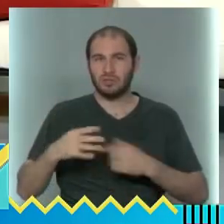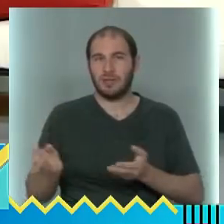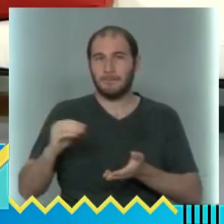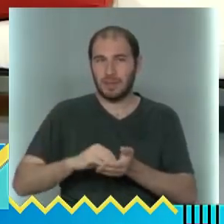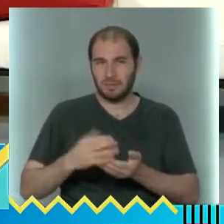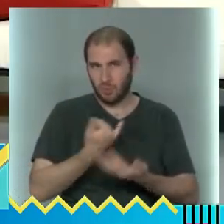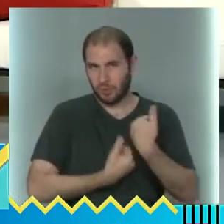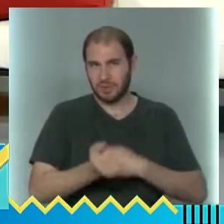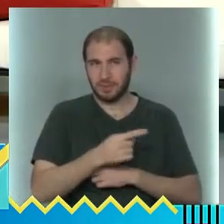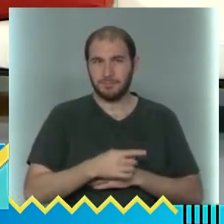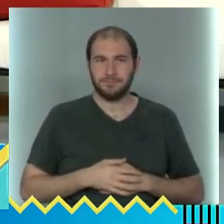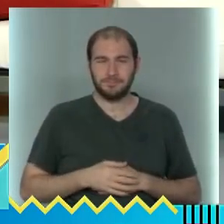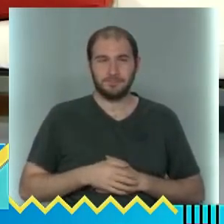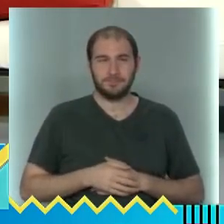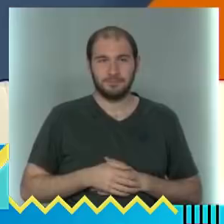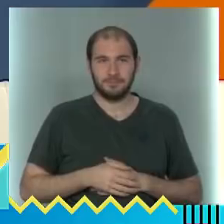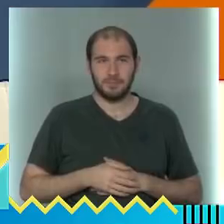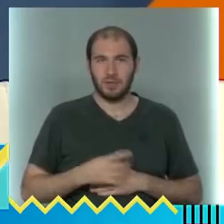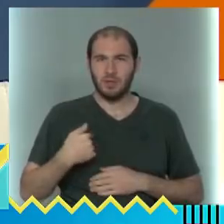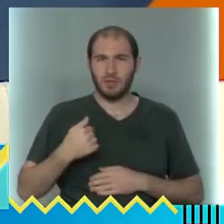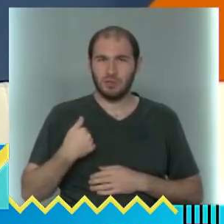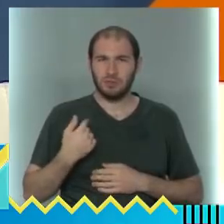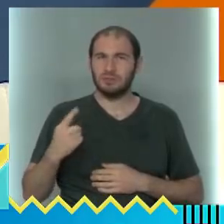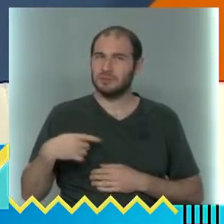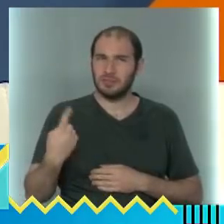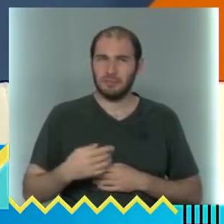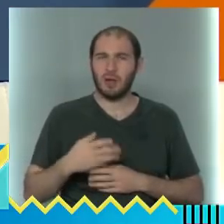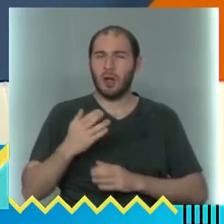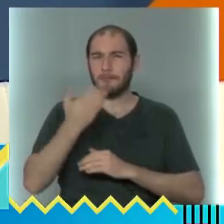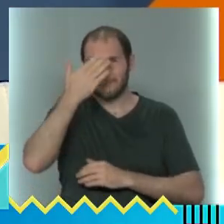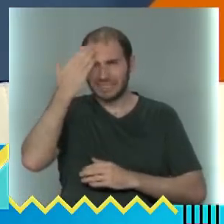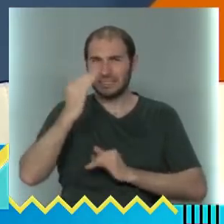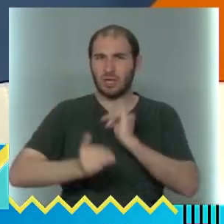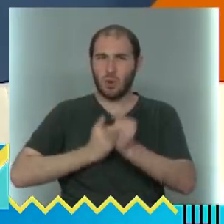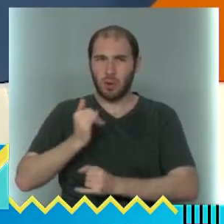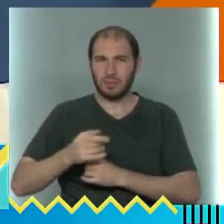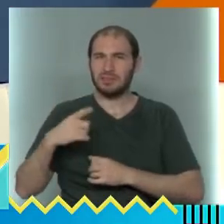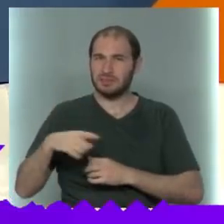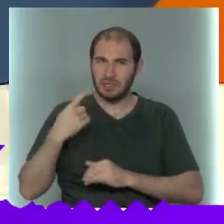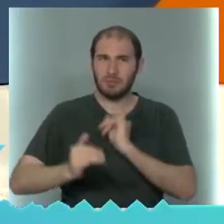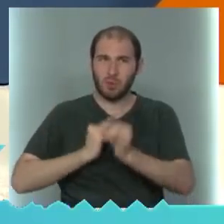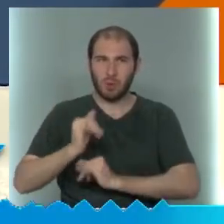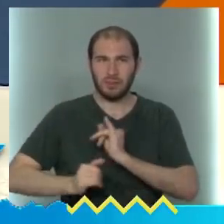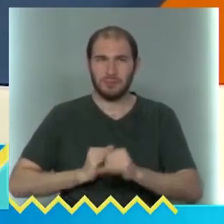muy bien dijo Mariana, yo siempre les recalco a los pacientes y siempre lo digo,